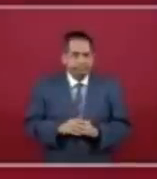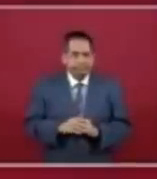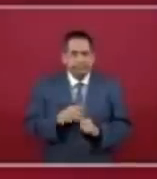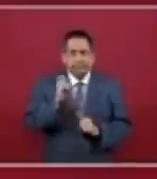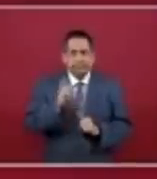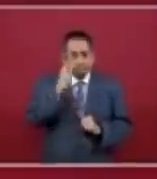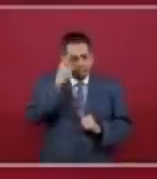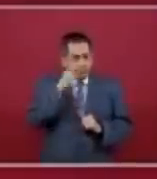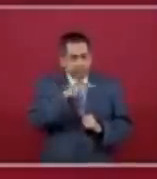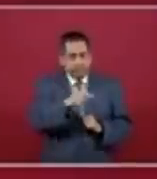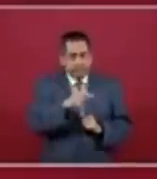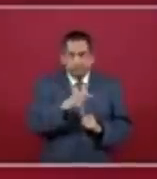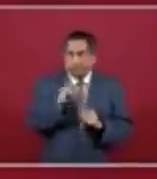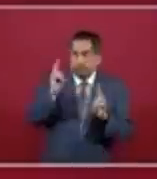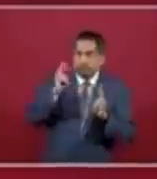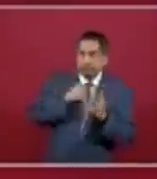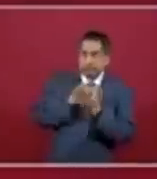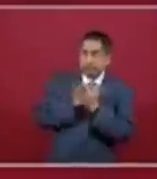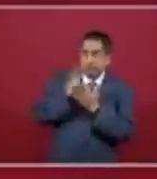tener un programa